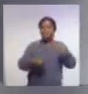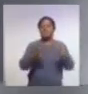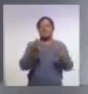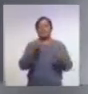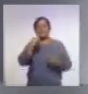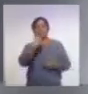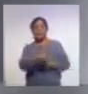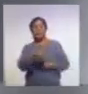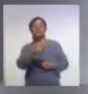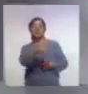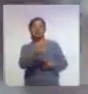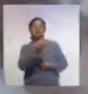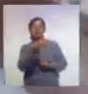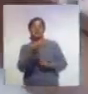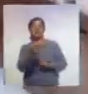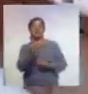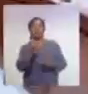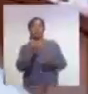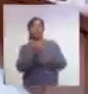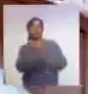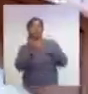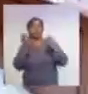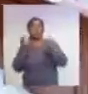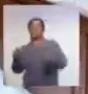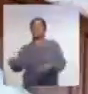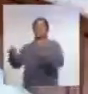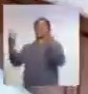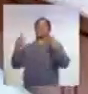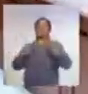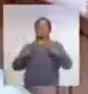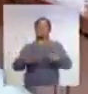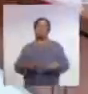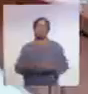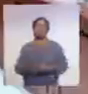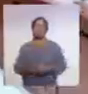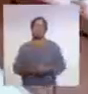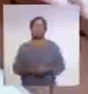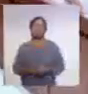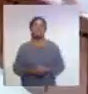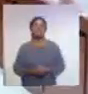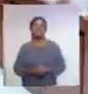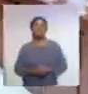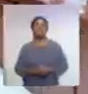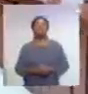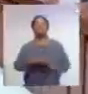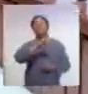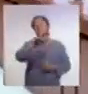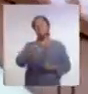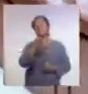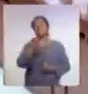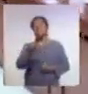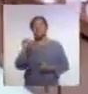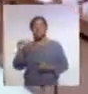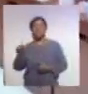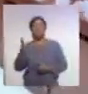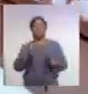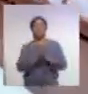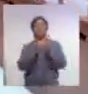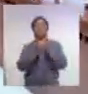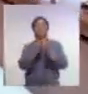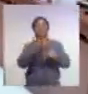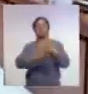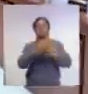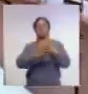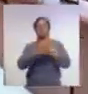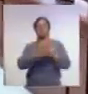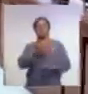materia de trata de personas. El Procurador General de Justicia del Estado, José Antonio Aquiahuatl, participó en la 15ª